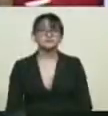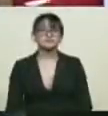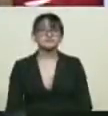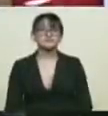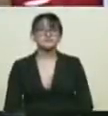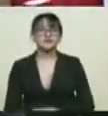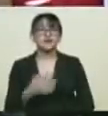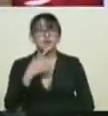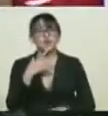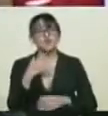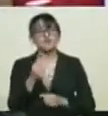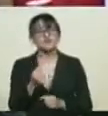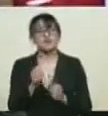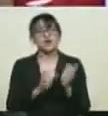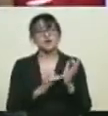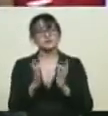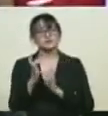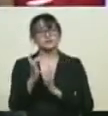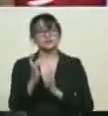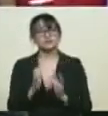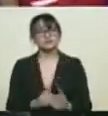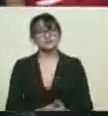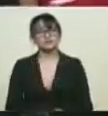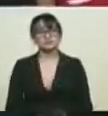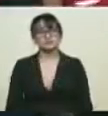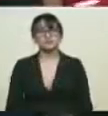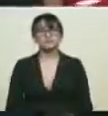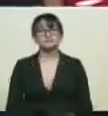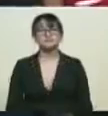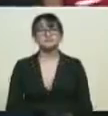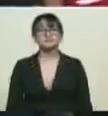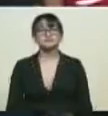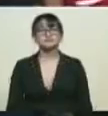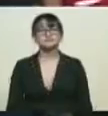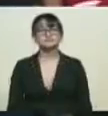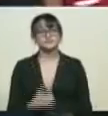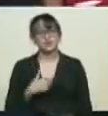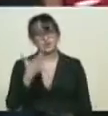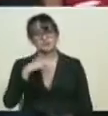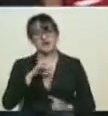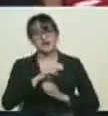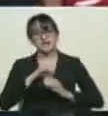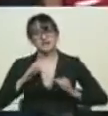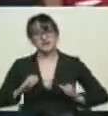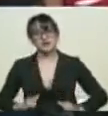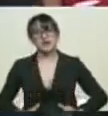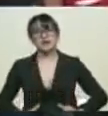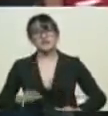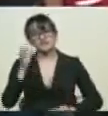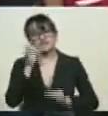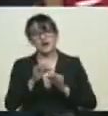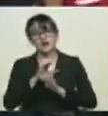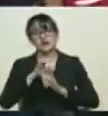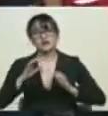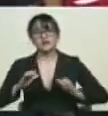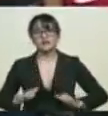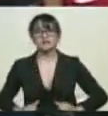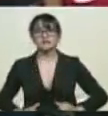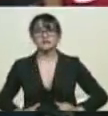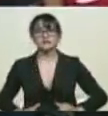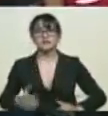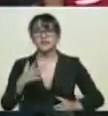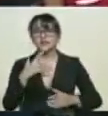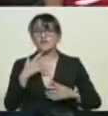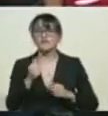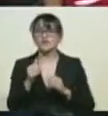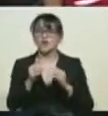creo en la causa de Jesús, me asumo cristiano de Cristo, creo en la causa